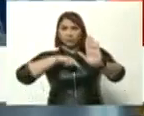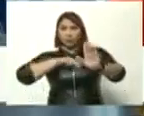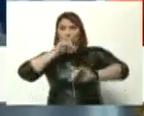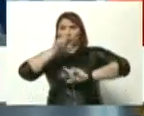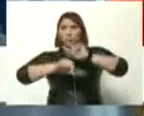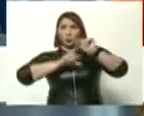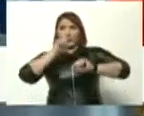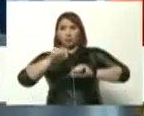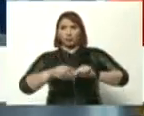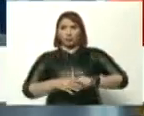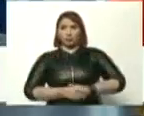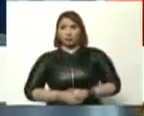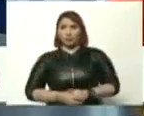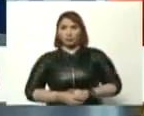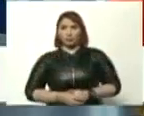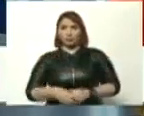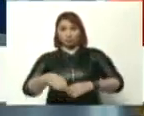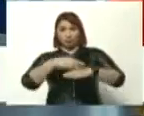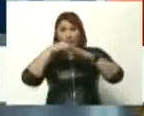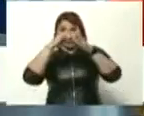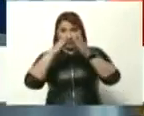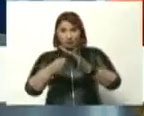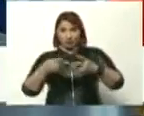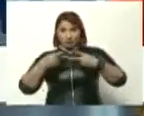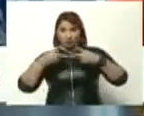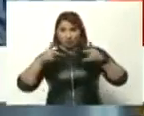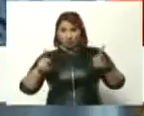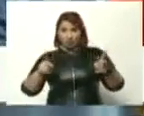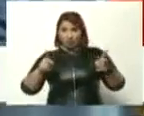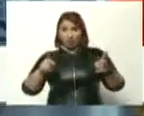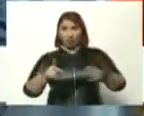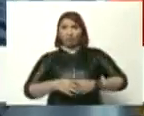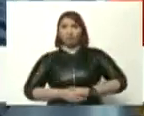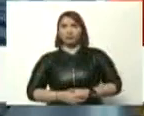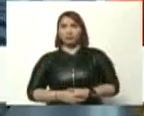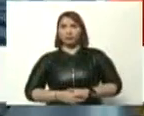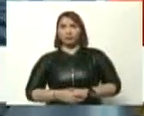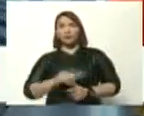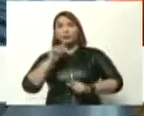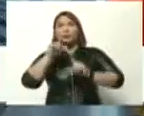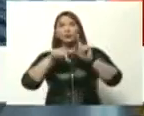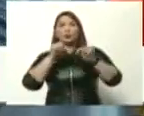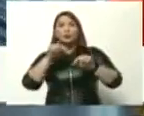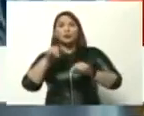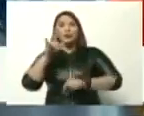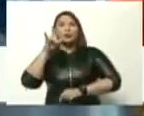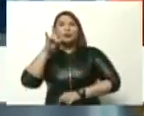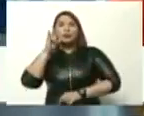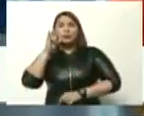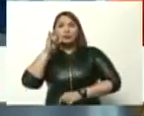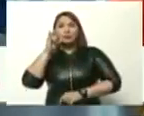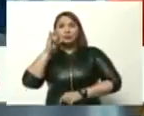sociales, el Ministerio Público, tanto en Twitter como en Instagram,